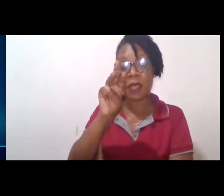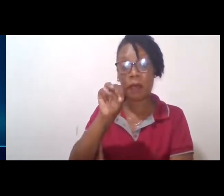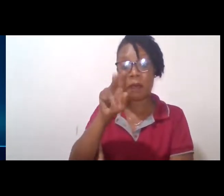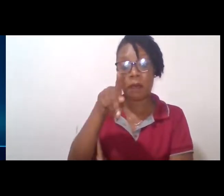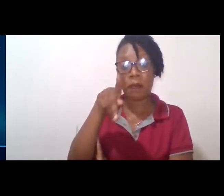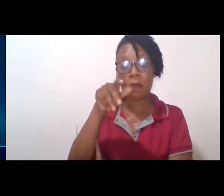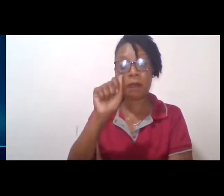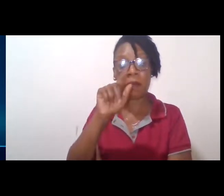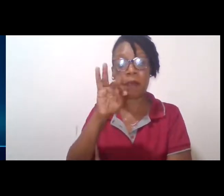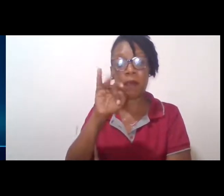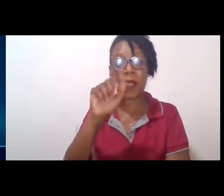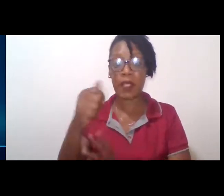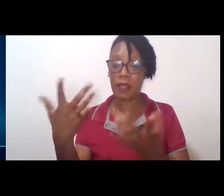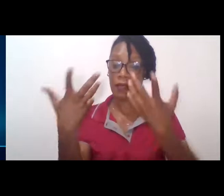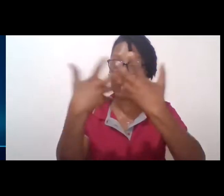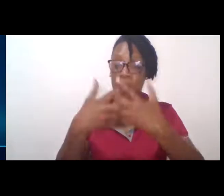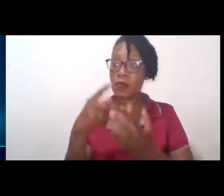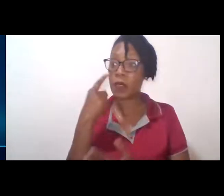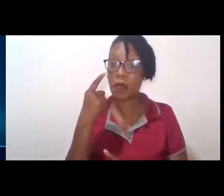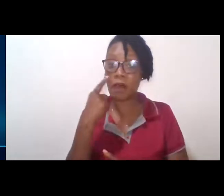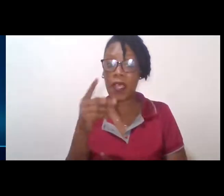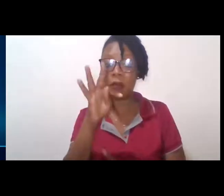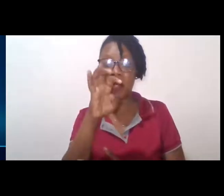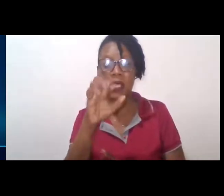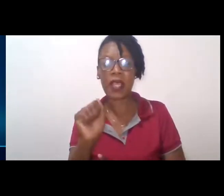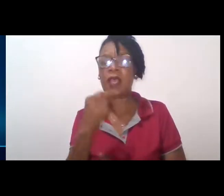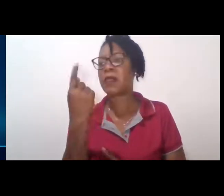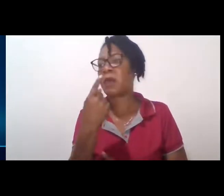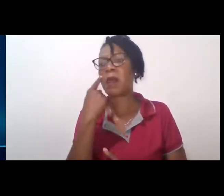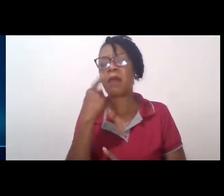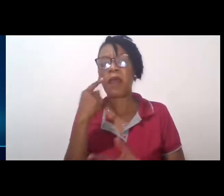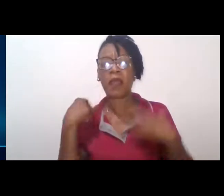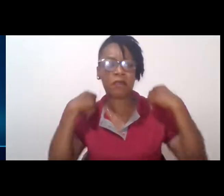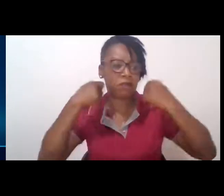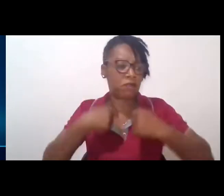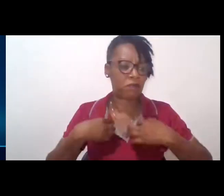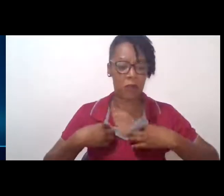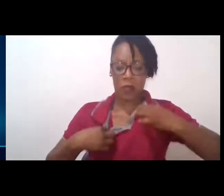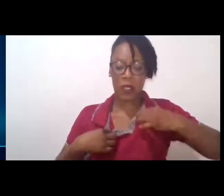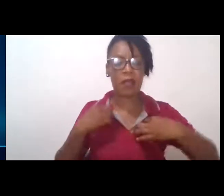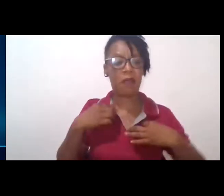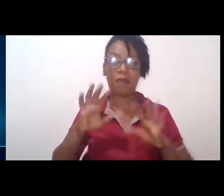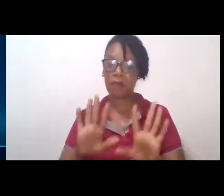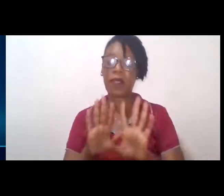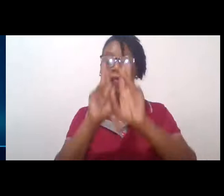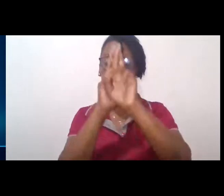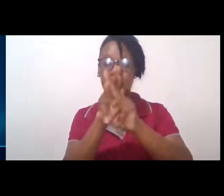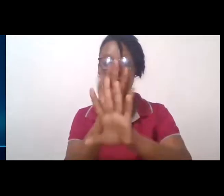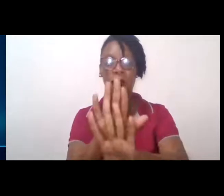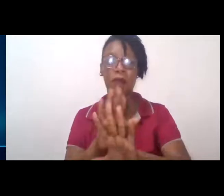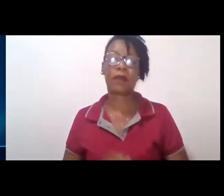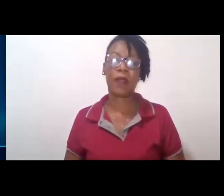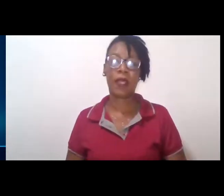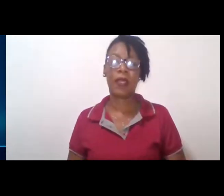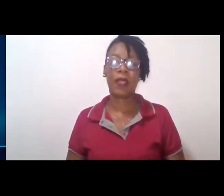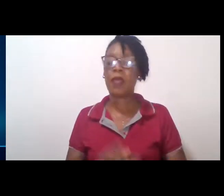un estudiante que tiene TEA y lo ve siempre, por ejemplo, utilizando su camisa de X forma, respetémosle eso. Me